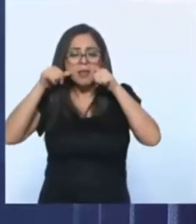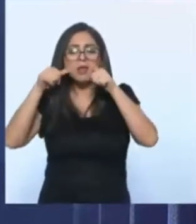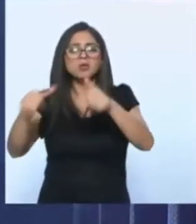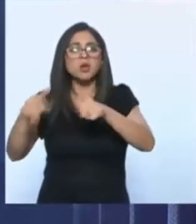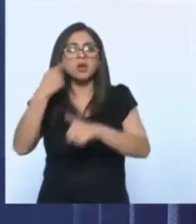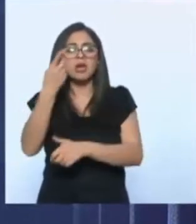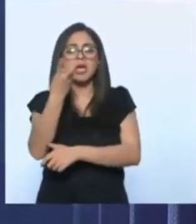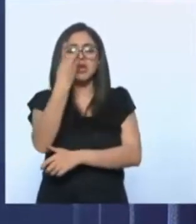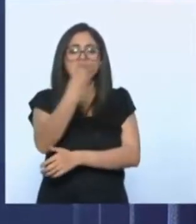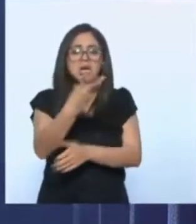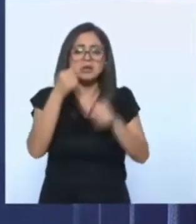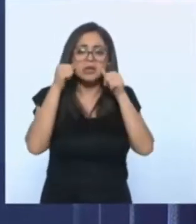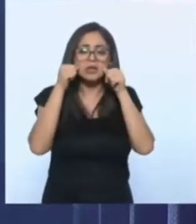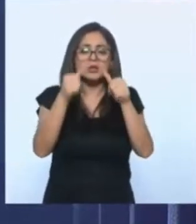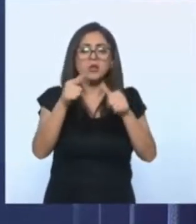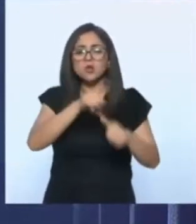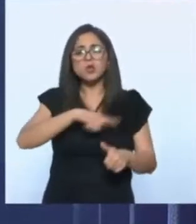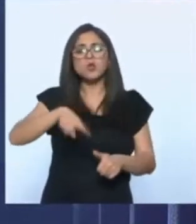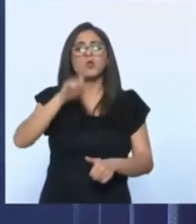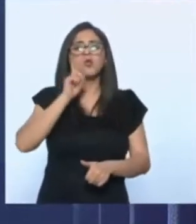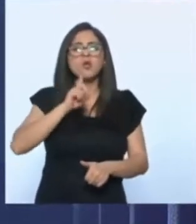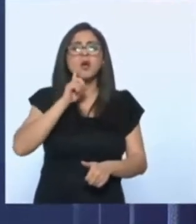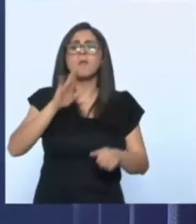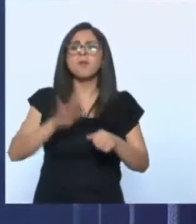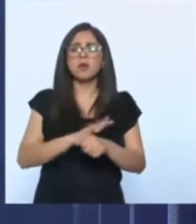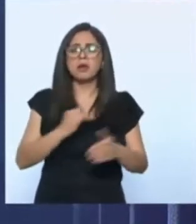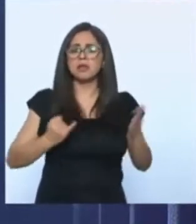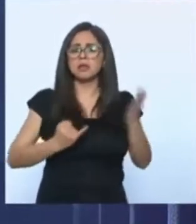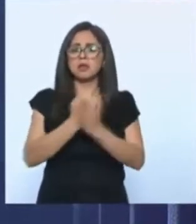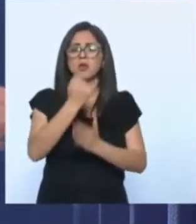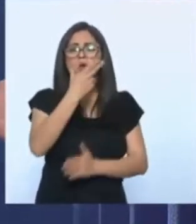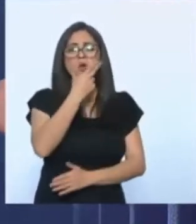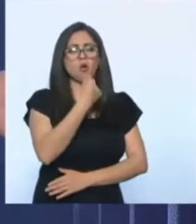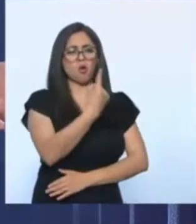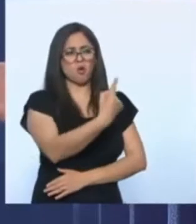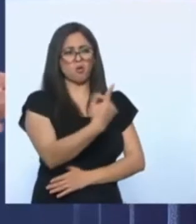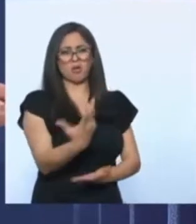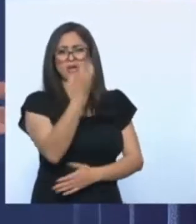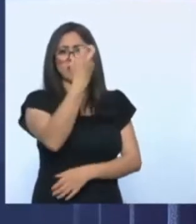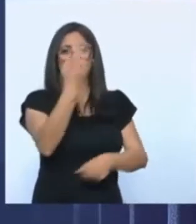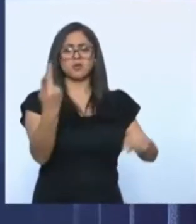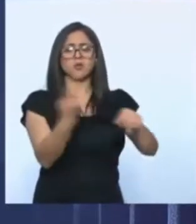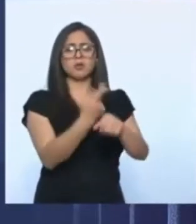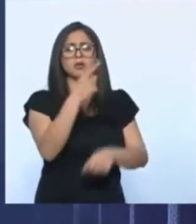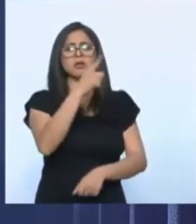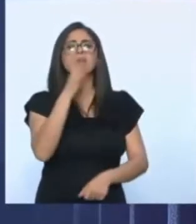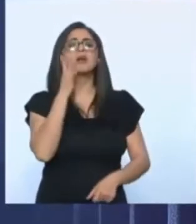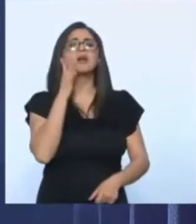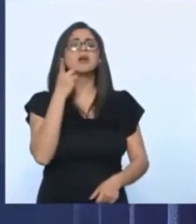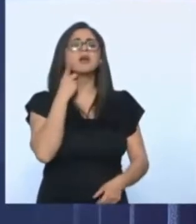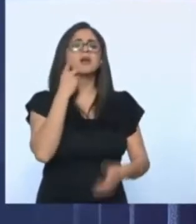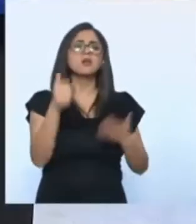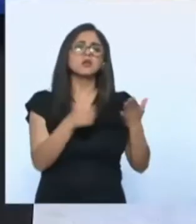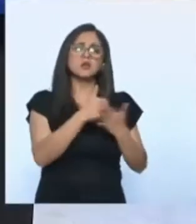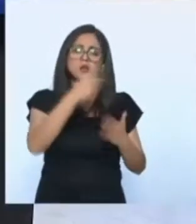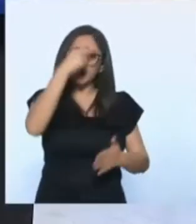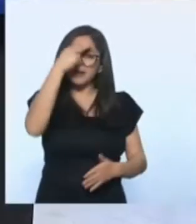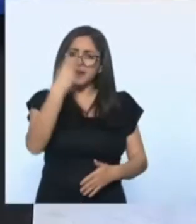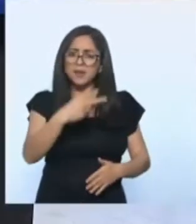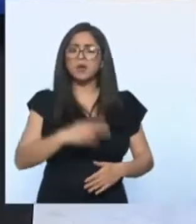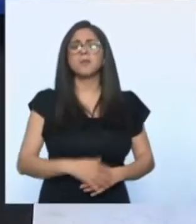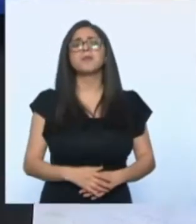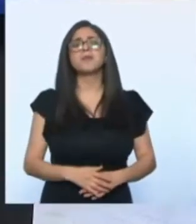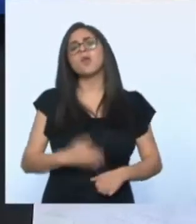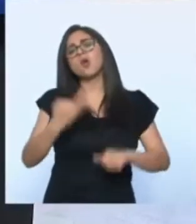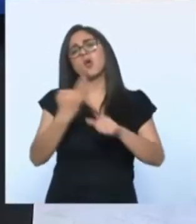las mujeres que están en la congeladora por decisión de un solo hombre. Así las cosas en el Congreso de la Ciudad de México. Regresamos contigo,